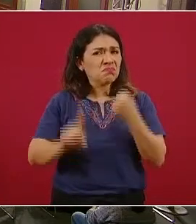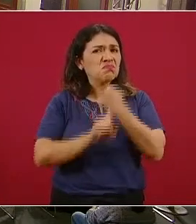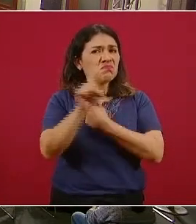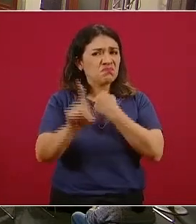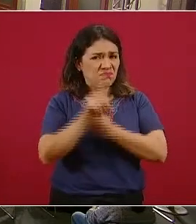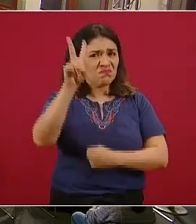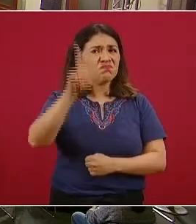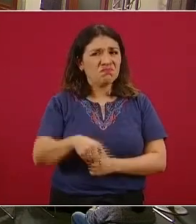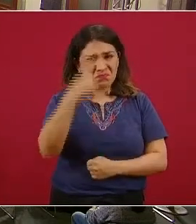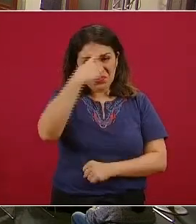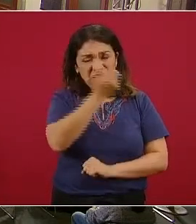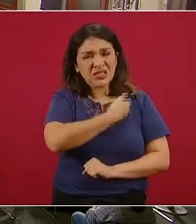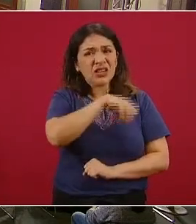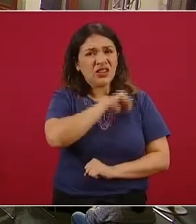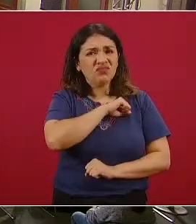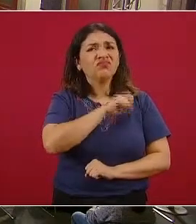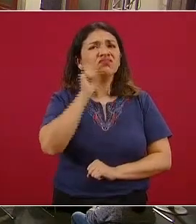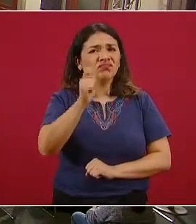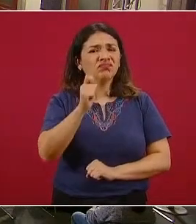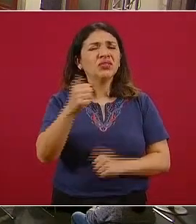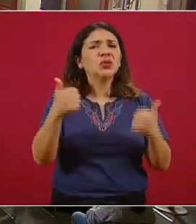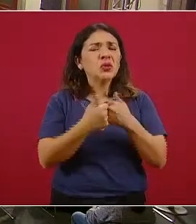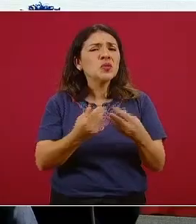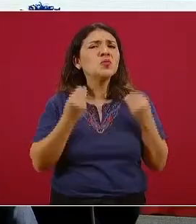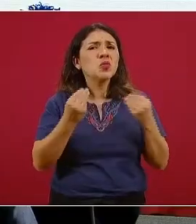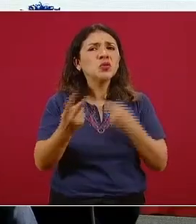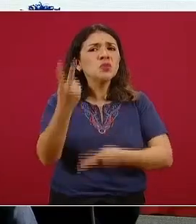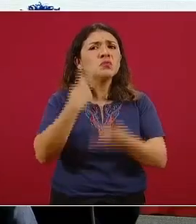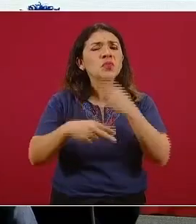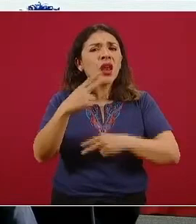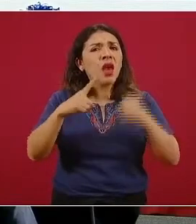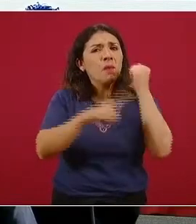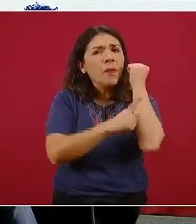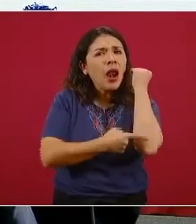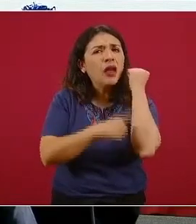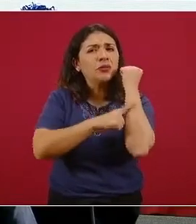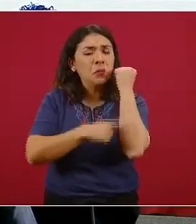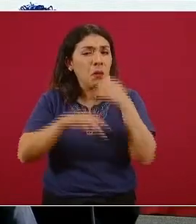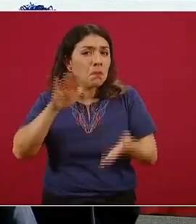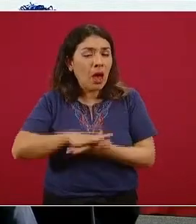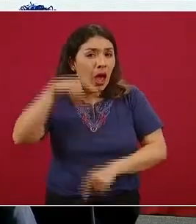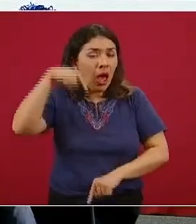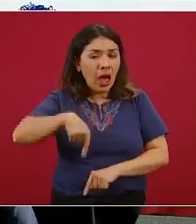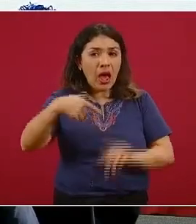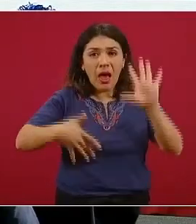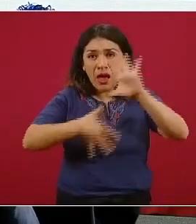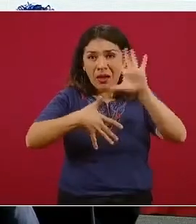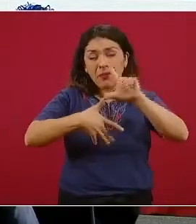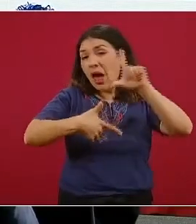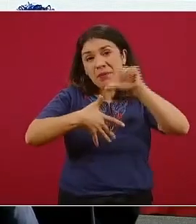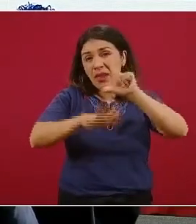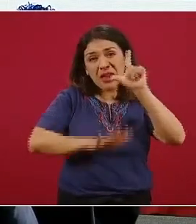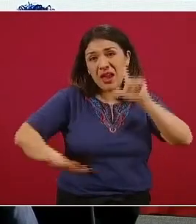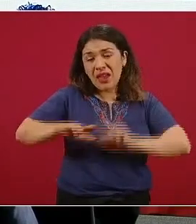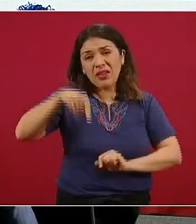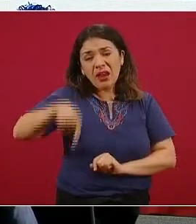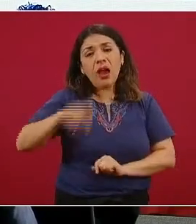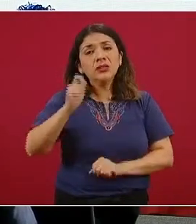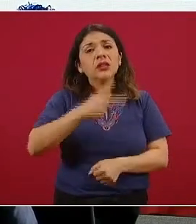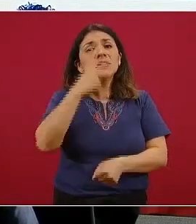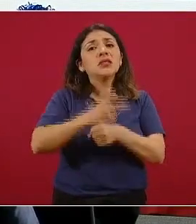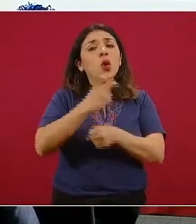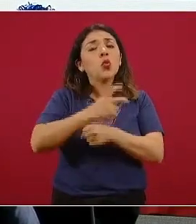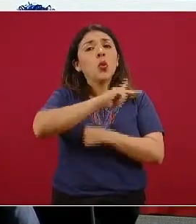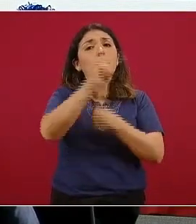salud pública definido por las altas tasas de fecundidad. En nuestra región, en América Latina y el Caribe, somos la